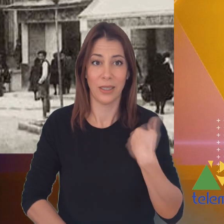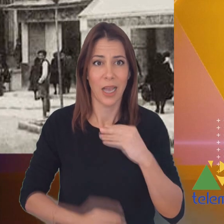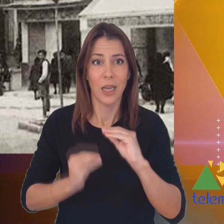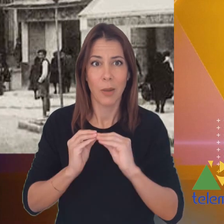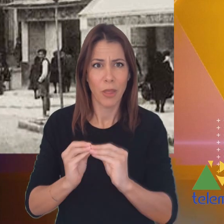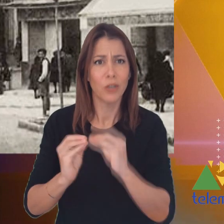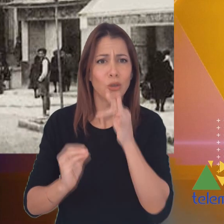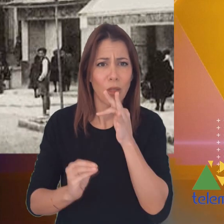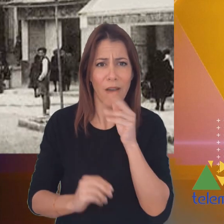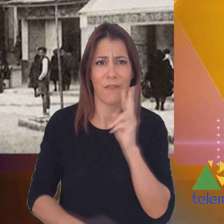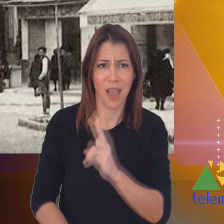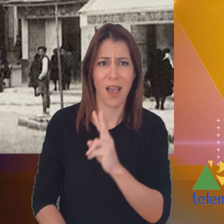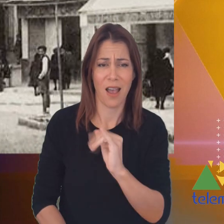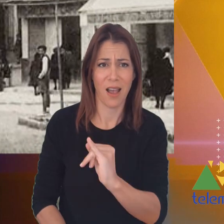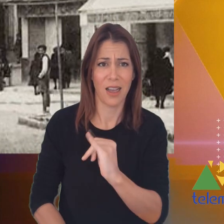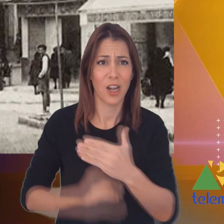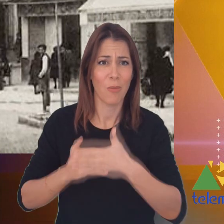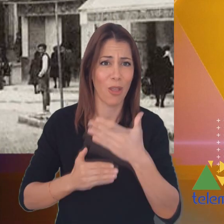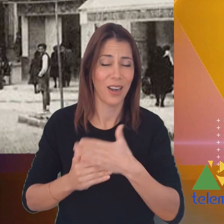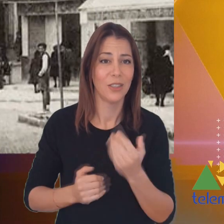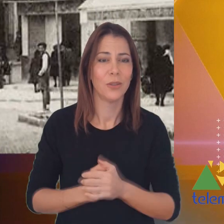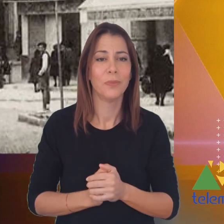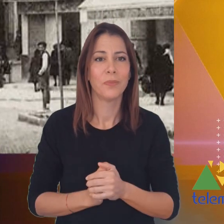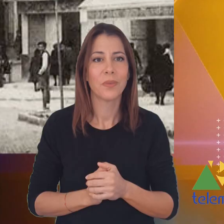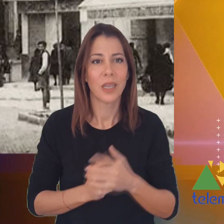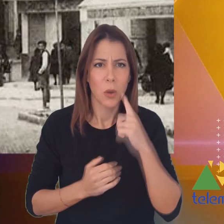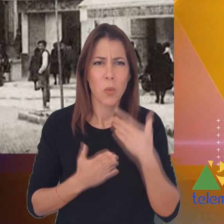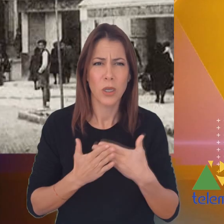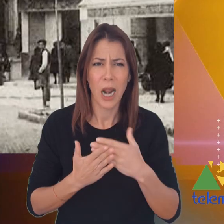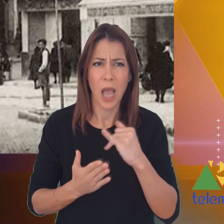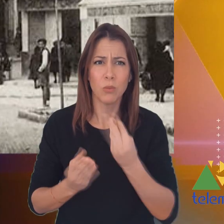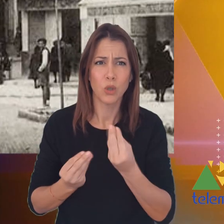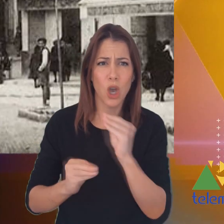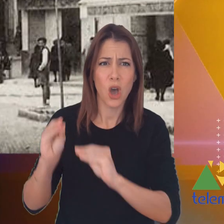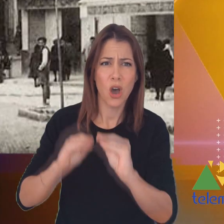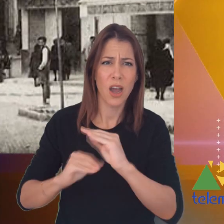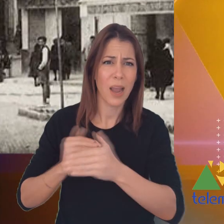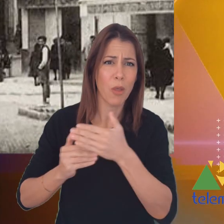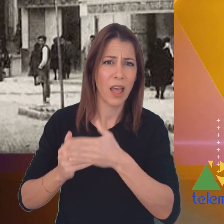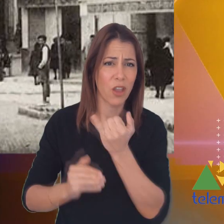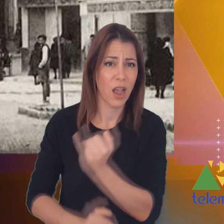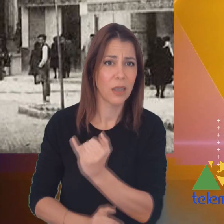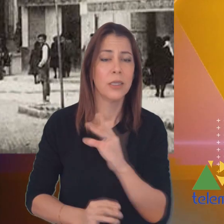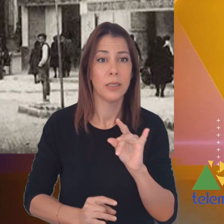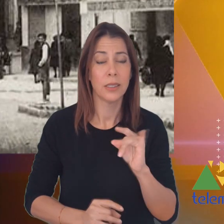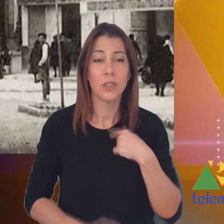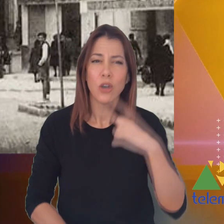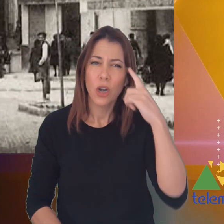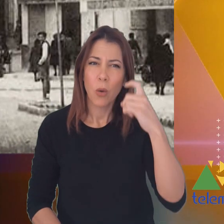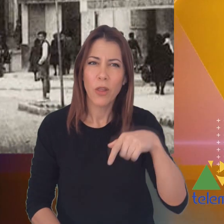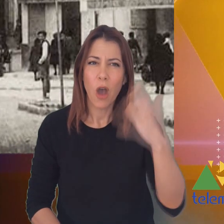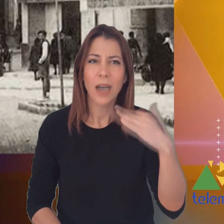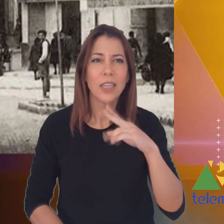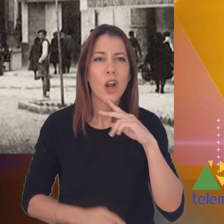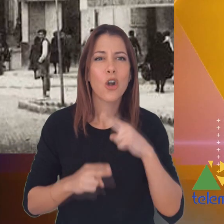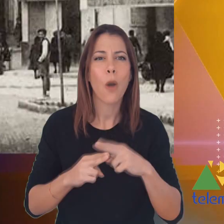remodelando todavía, ahora mismo estamos se en el está siglo remodelando. XXI. Y además esta es una muestra de que ha sufrido muchas remodelaciones. Claro, sí, incluso recuerdo yo que se le llamaba el paseillo,